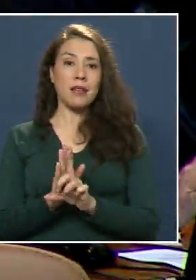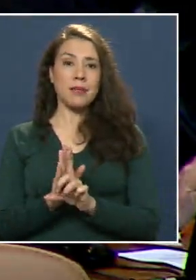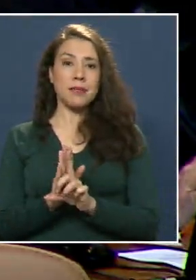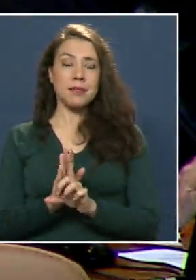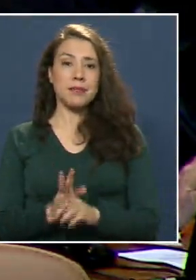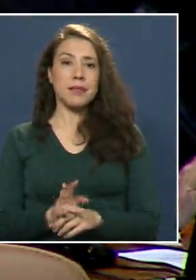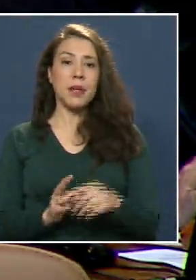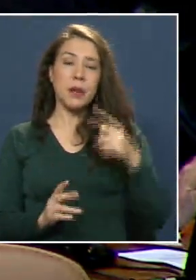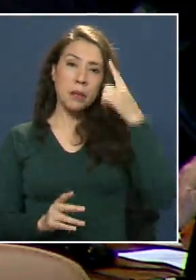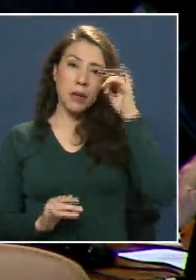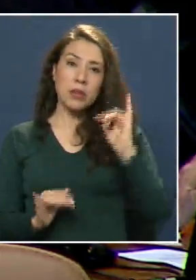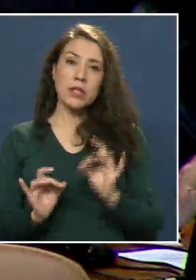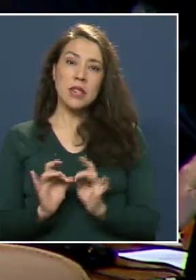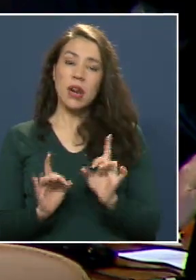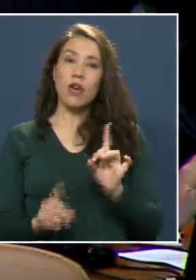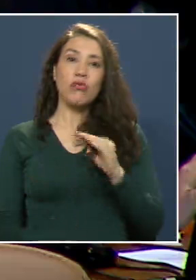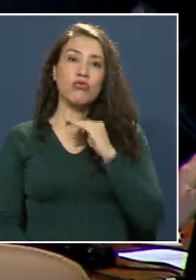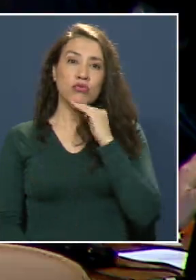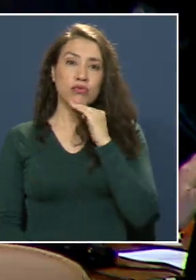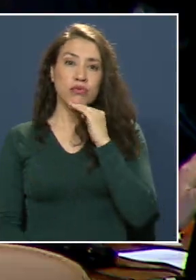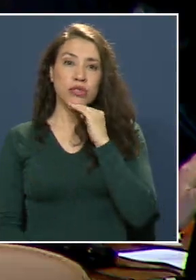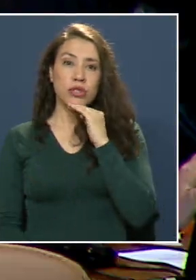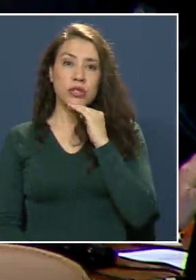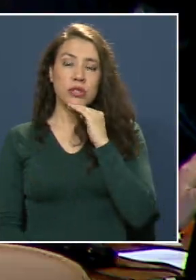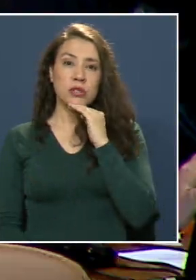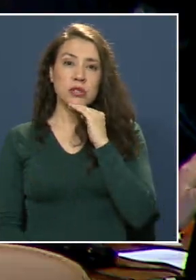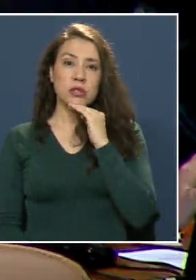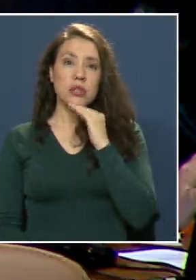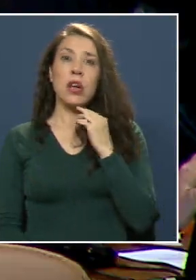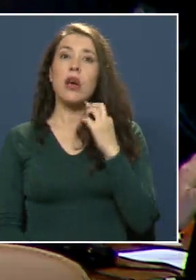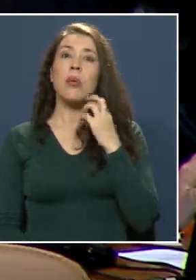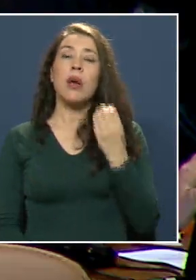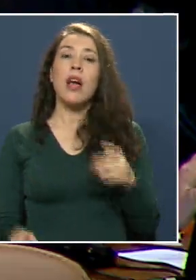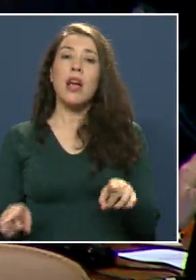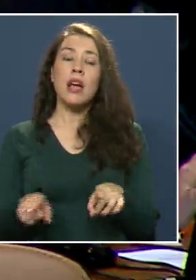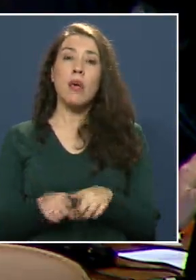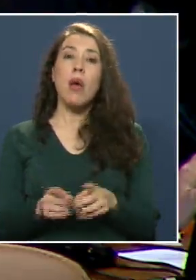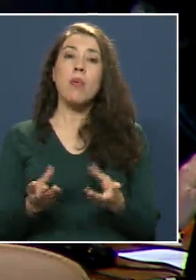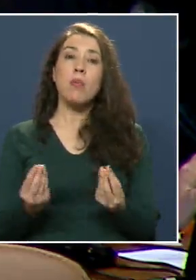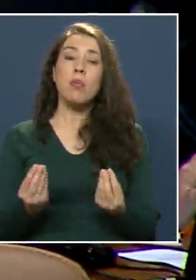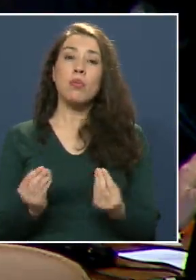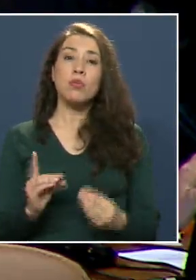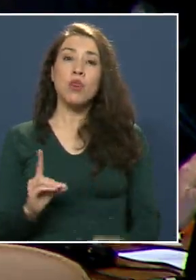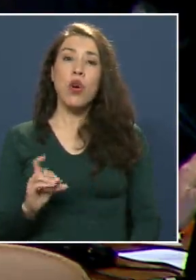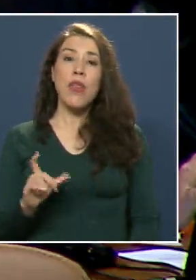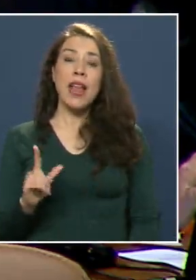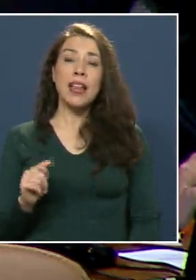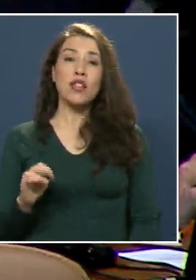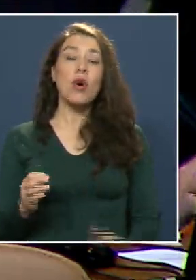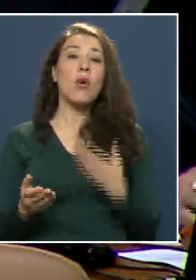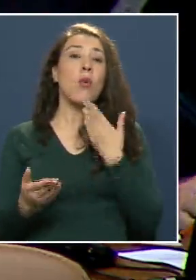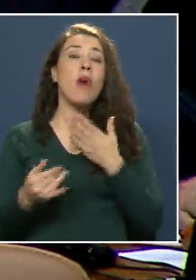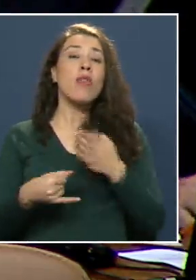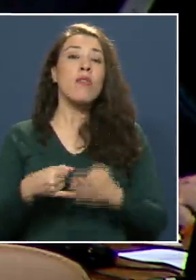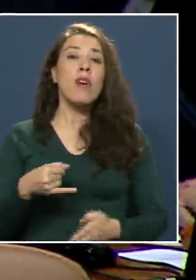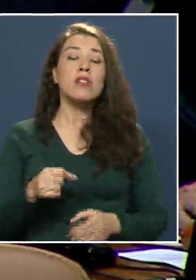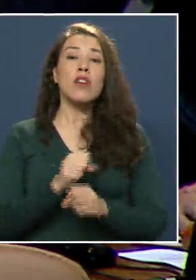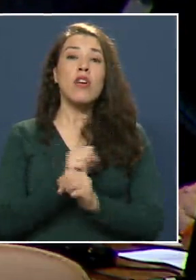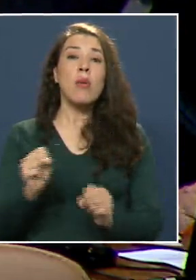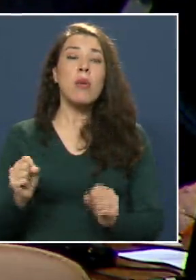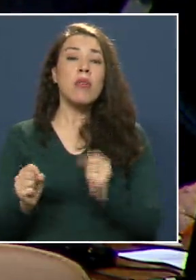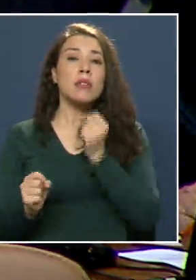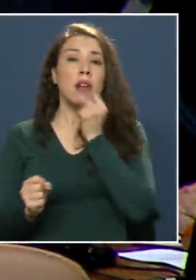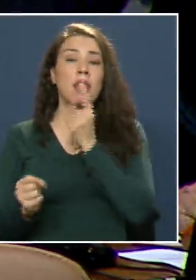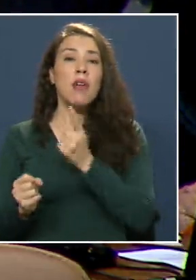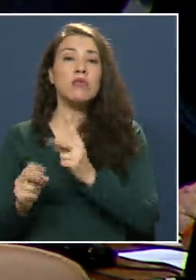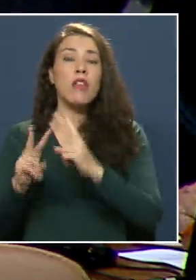Pero es evidente que no es suficiente, porque de igual manera hay muchos delitos que por prescribir nunca pueden ser perseguidos